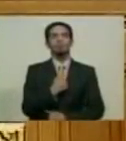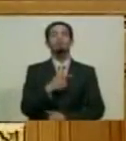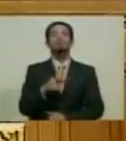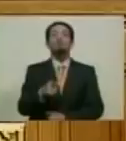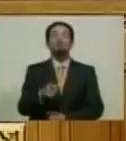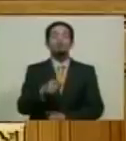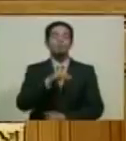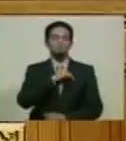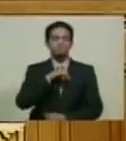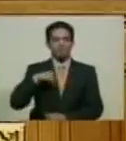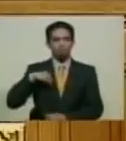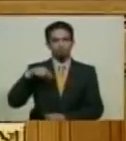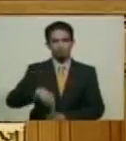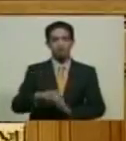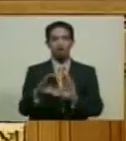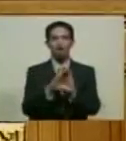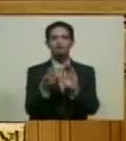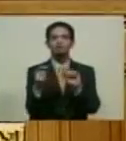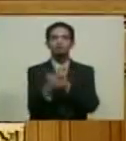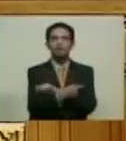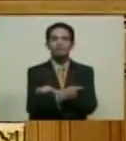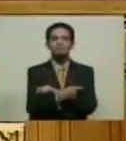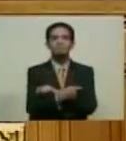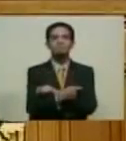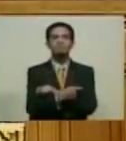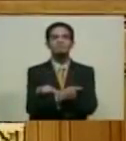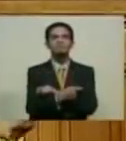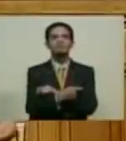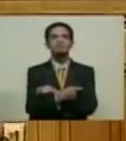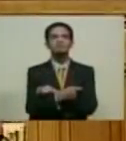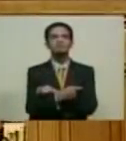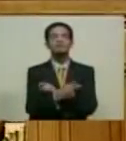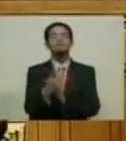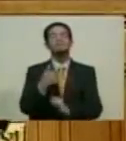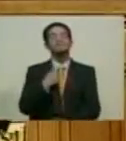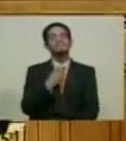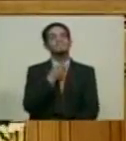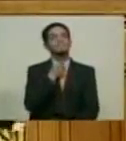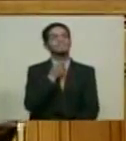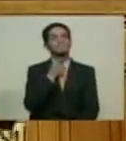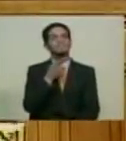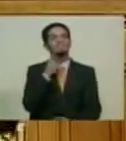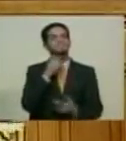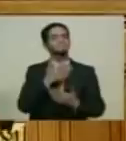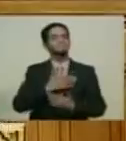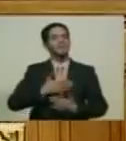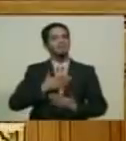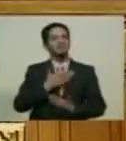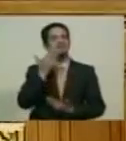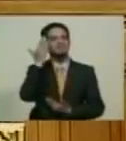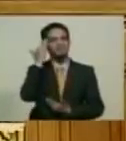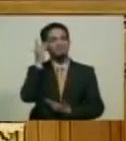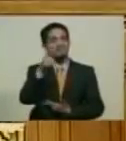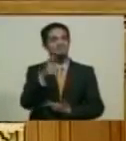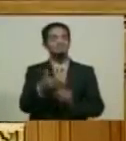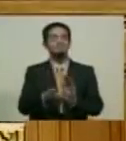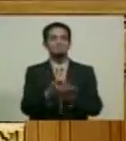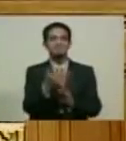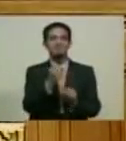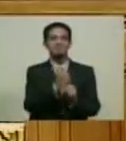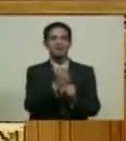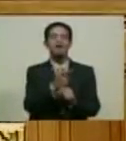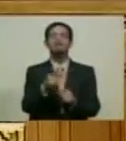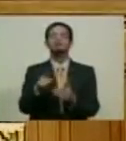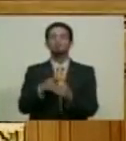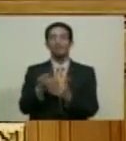Nacional Constituyente, en verdad es no un placer porque se vayan, sino un placer porque sé que van a ir a cumplir una gran tarea, solicitar